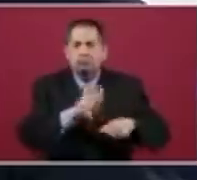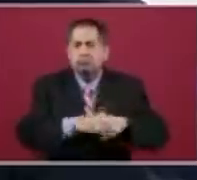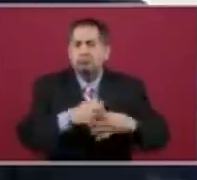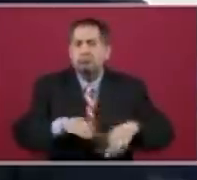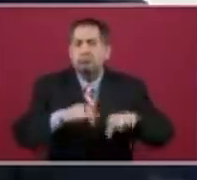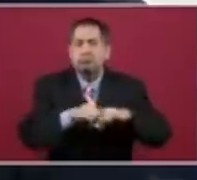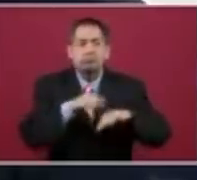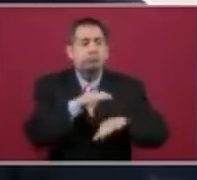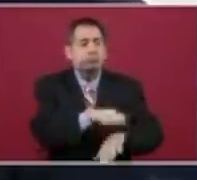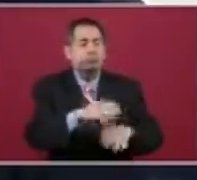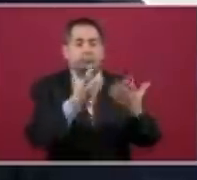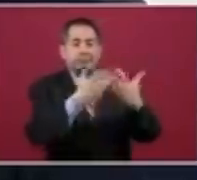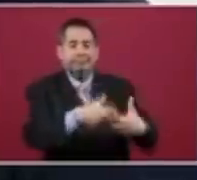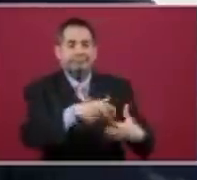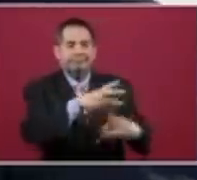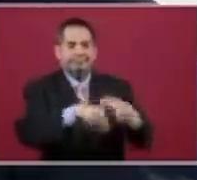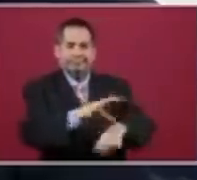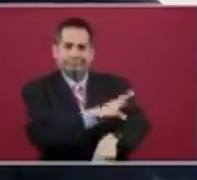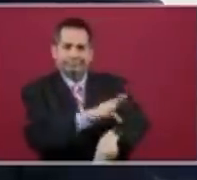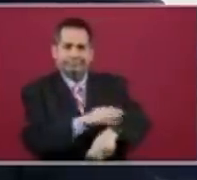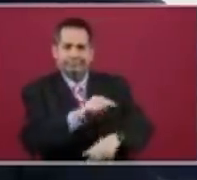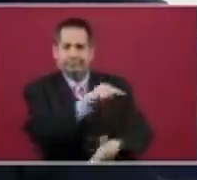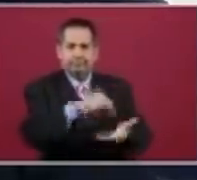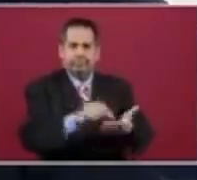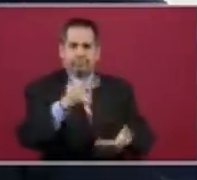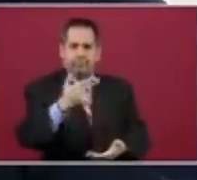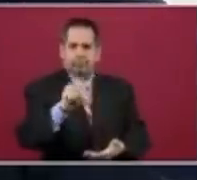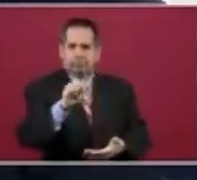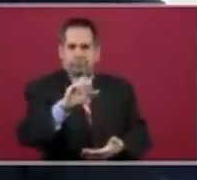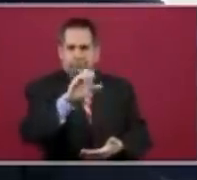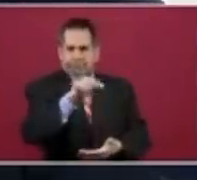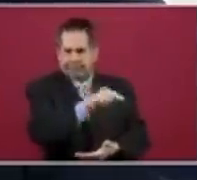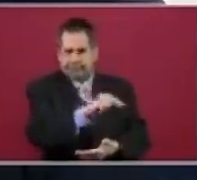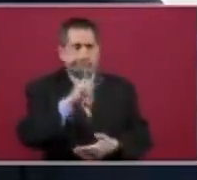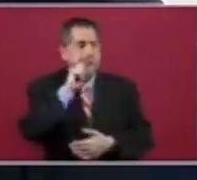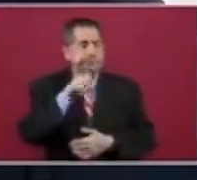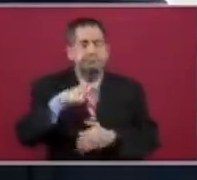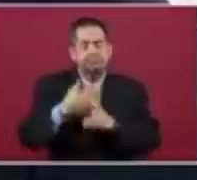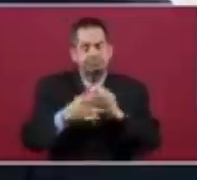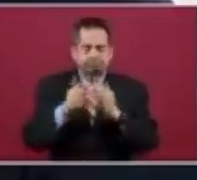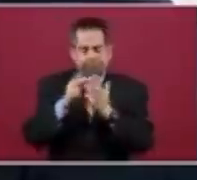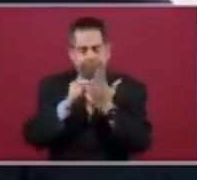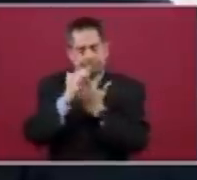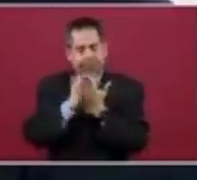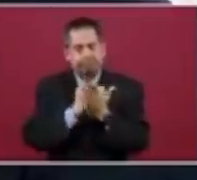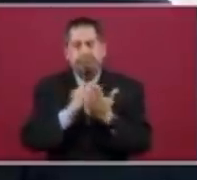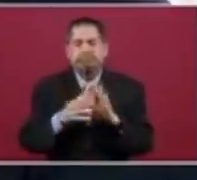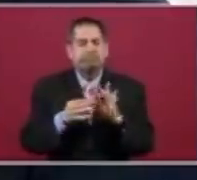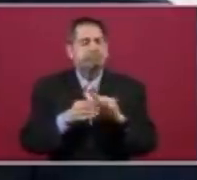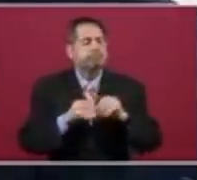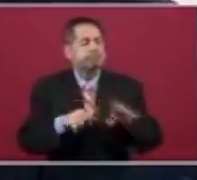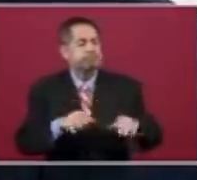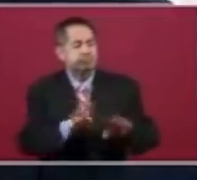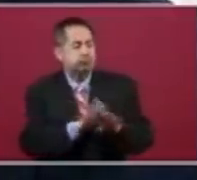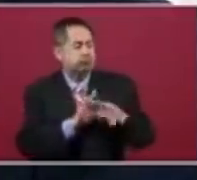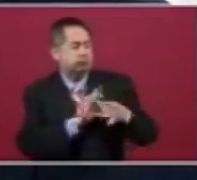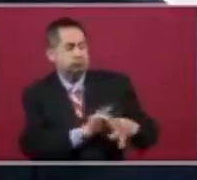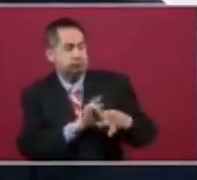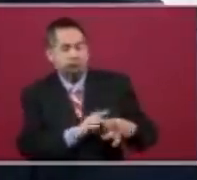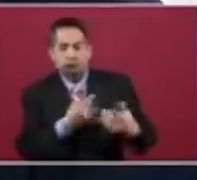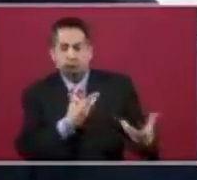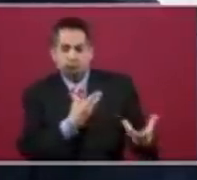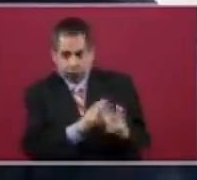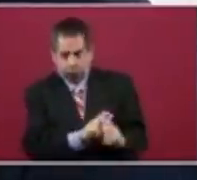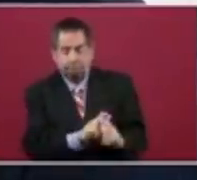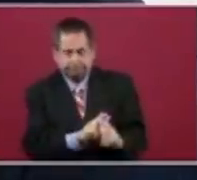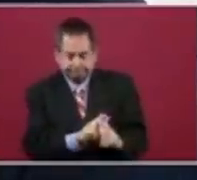a la termoeléctrica de Huexca, así como plantear los términos y el alcance que esta colaboración tendría.